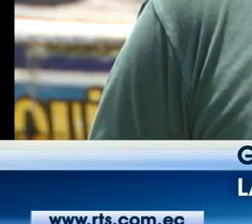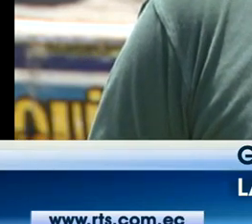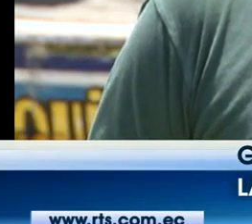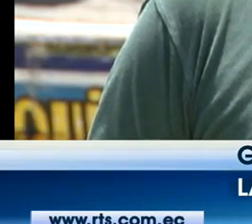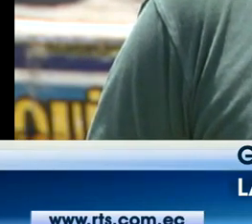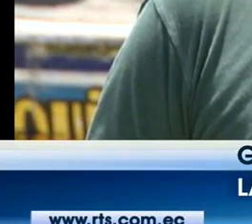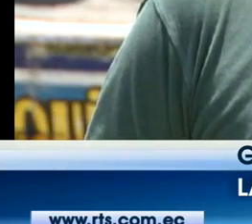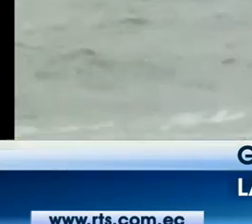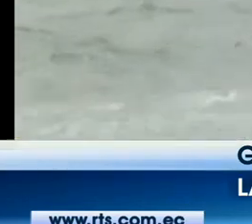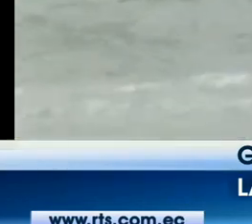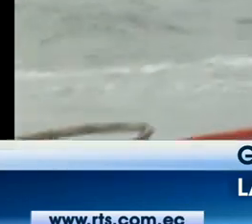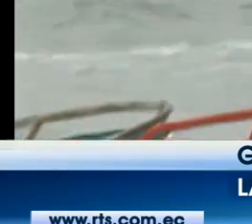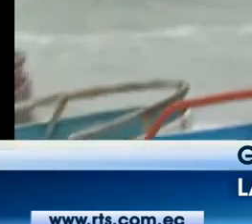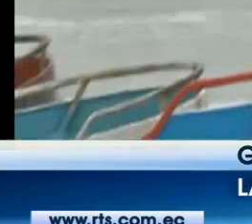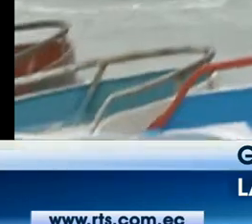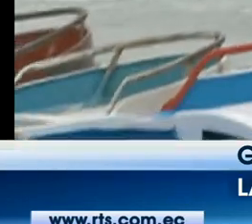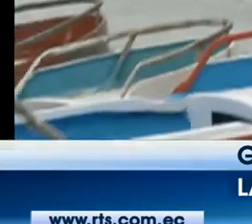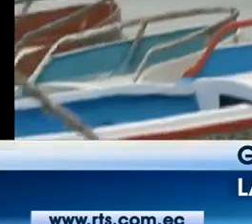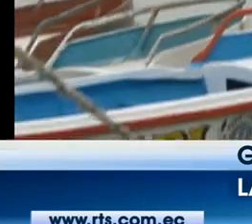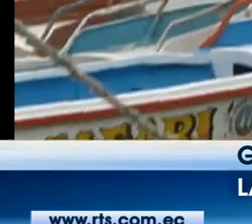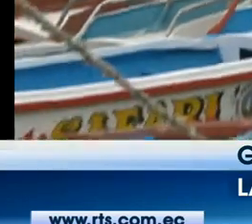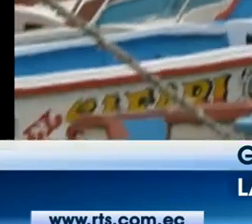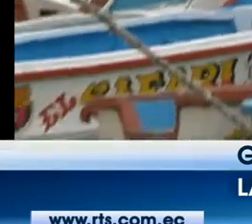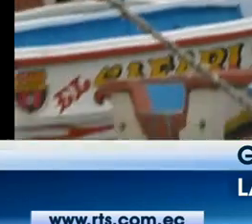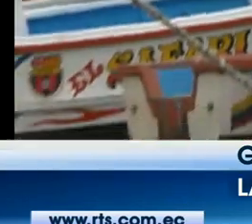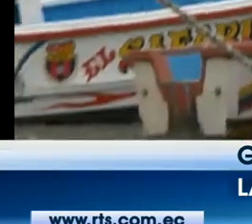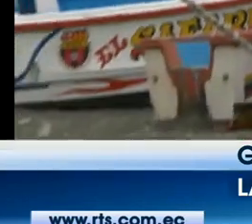hubieron de los huancavilcas.